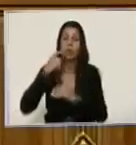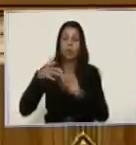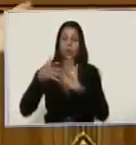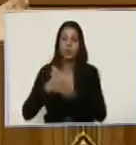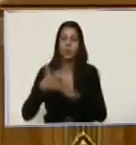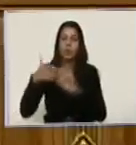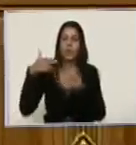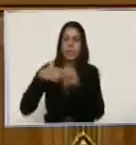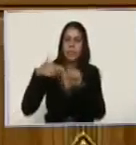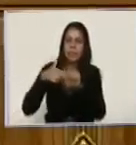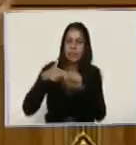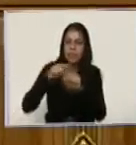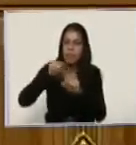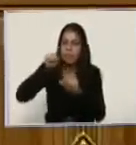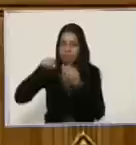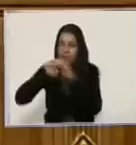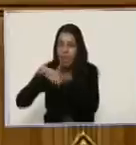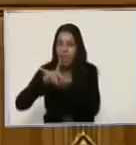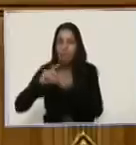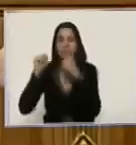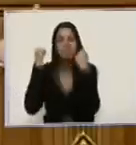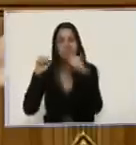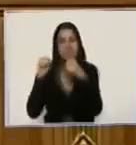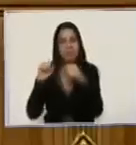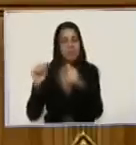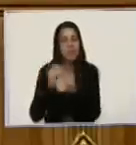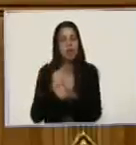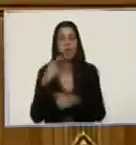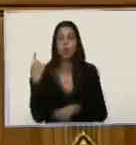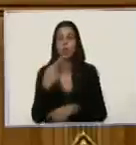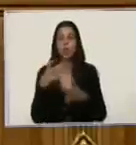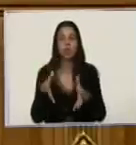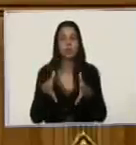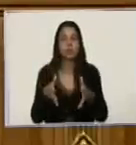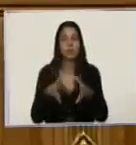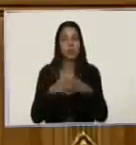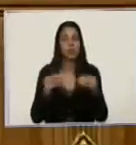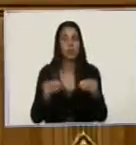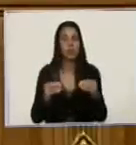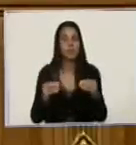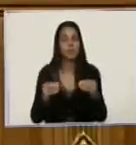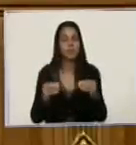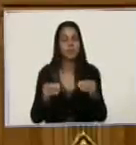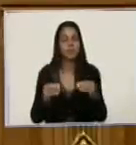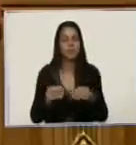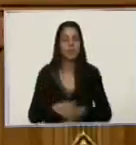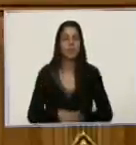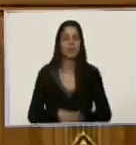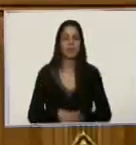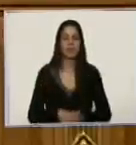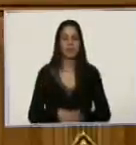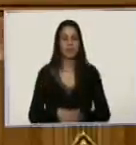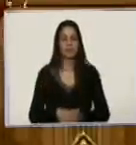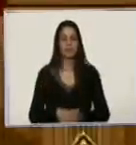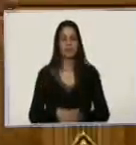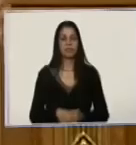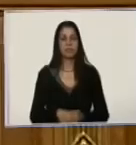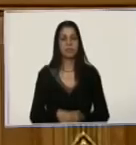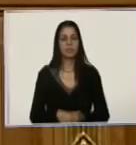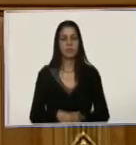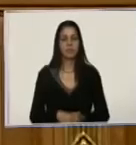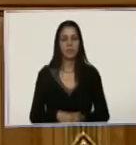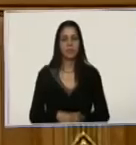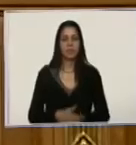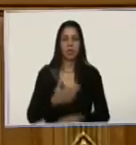Scott, la revisan y se aplica. Todos ganamos, no con la tontería de los que estaban antes aquí, que derrotamos